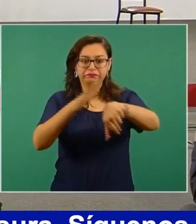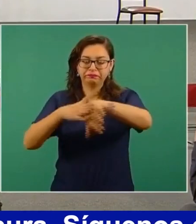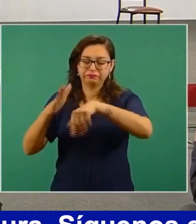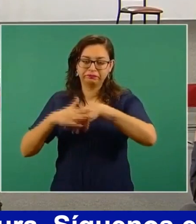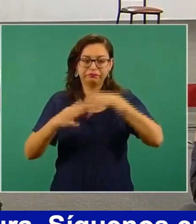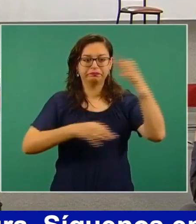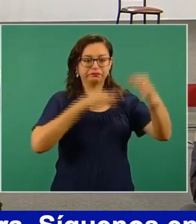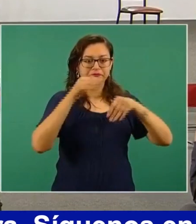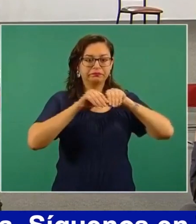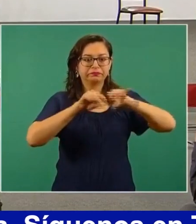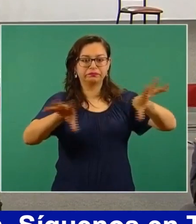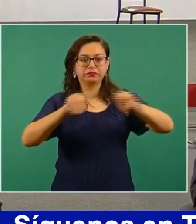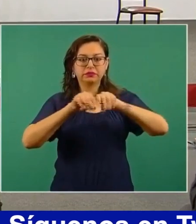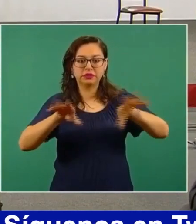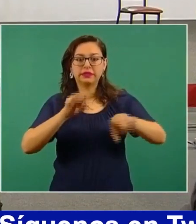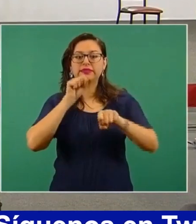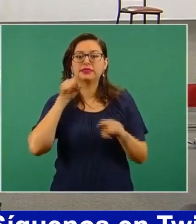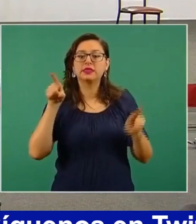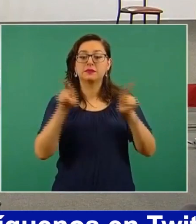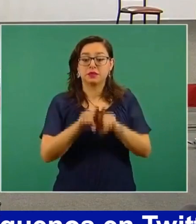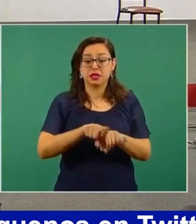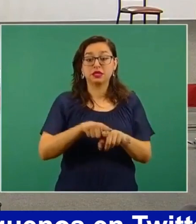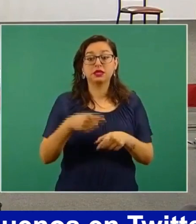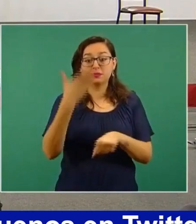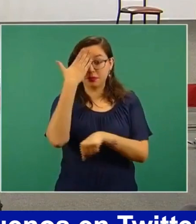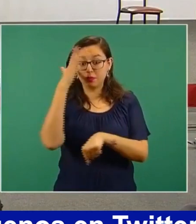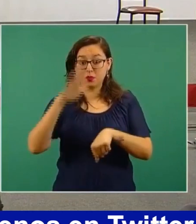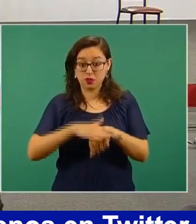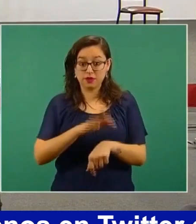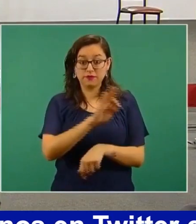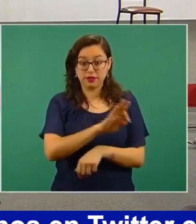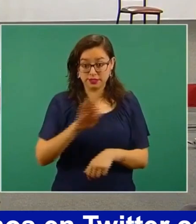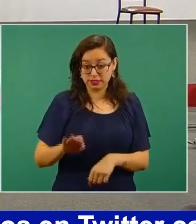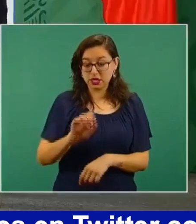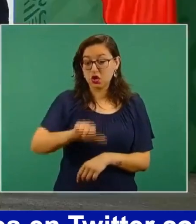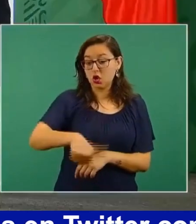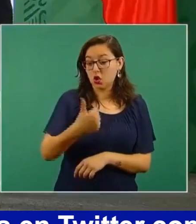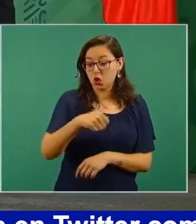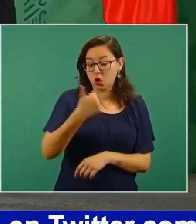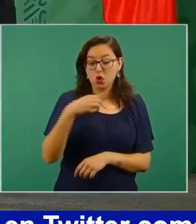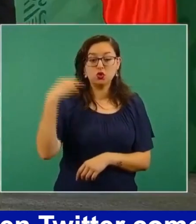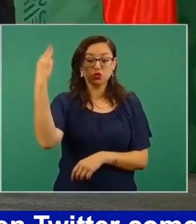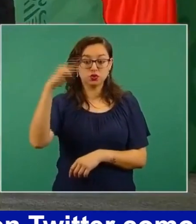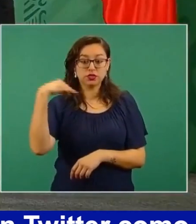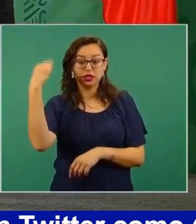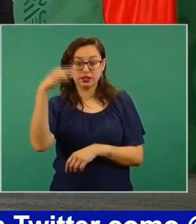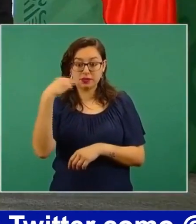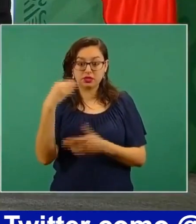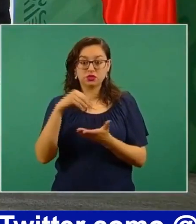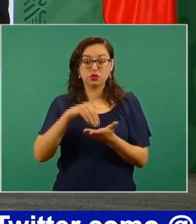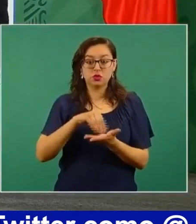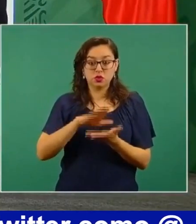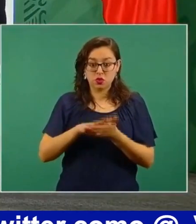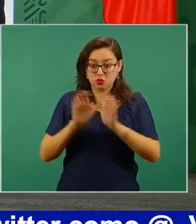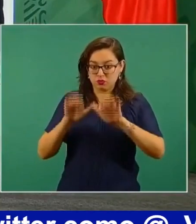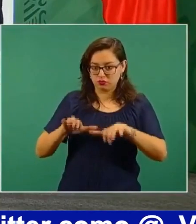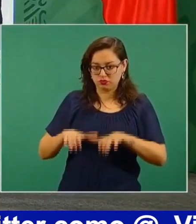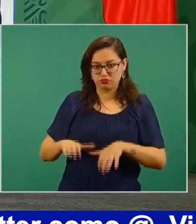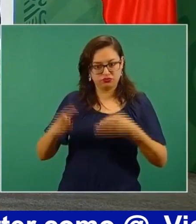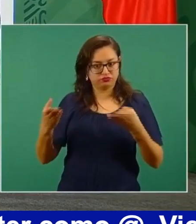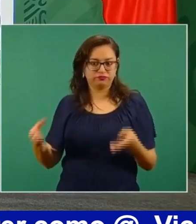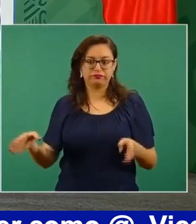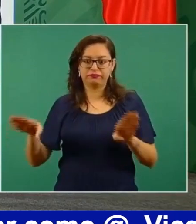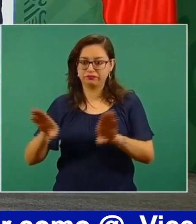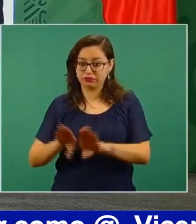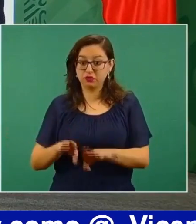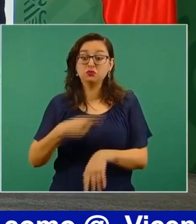importantes son el 11 de marzo, se cierra ya el registro de los participantes. Es importante que los que quieran participar lo hagan